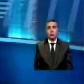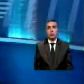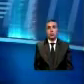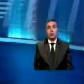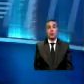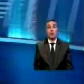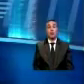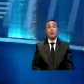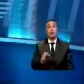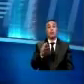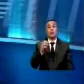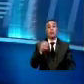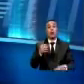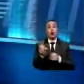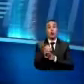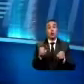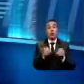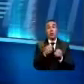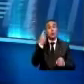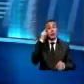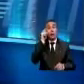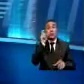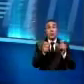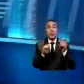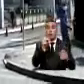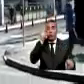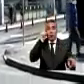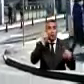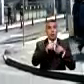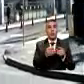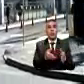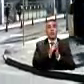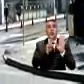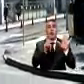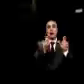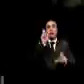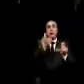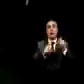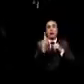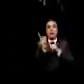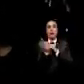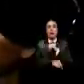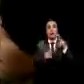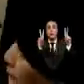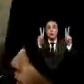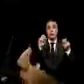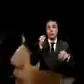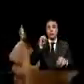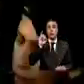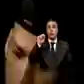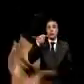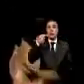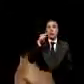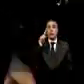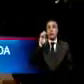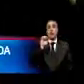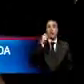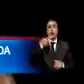Y un tribunal dio paso a los recursos de apelación planteados por los 7 sentenciados por el caso Zingue, entre ellos el